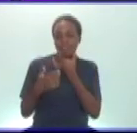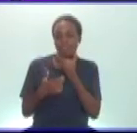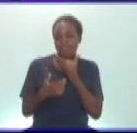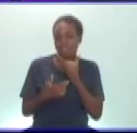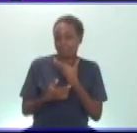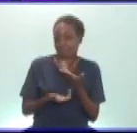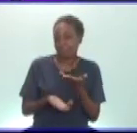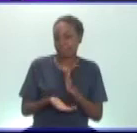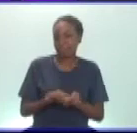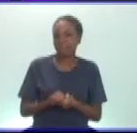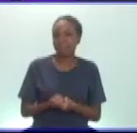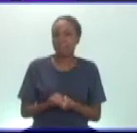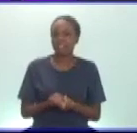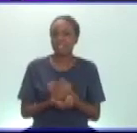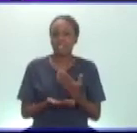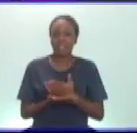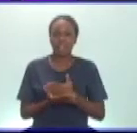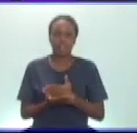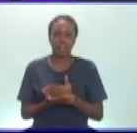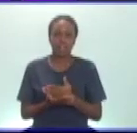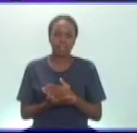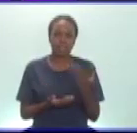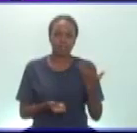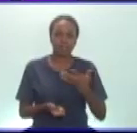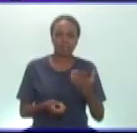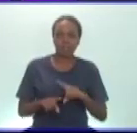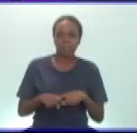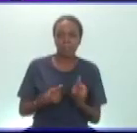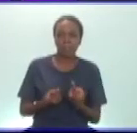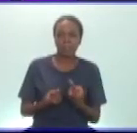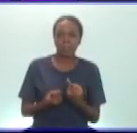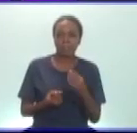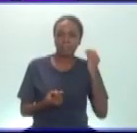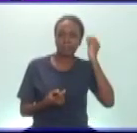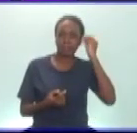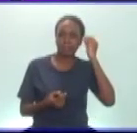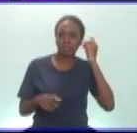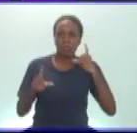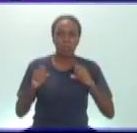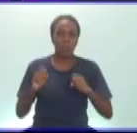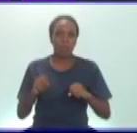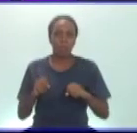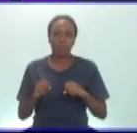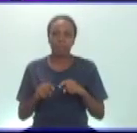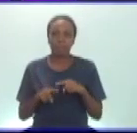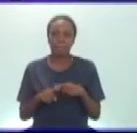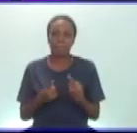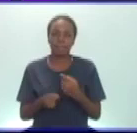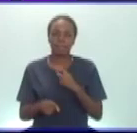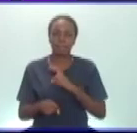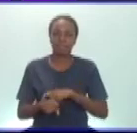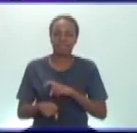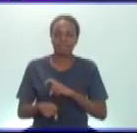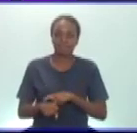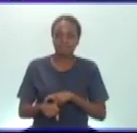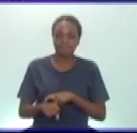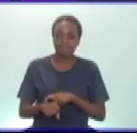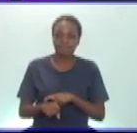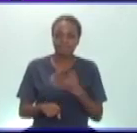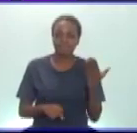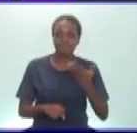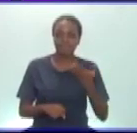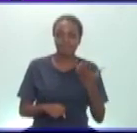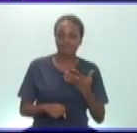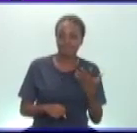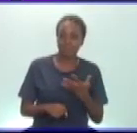poco rápida, les dije que iba a ser muy dinámica, que íbamos a aprender como jugando, pero realmente en tiempo en televisión para acá, a nosotros